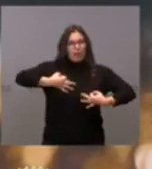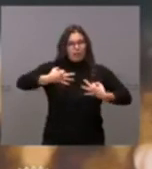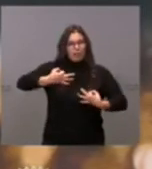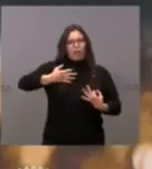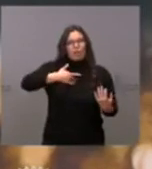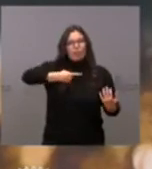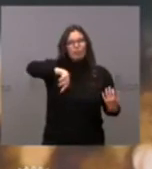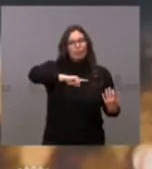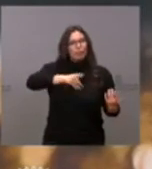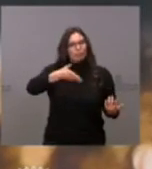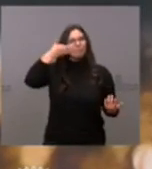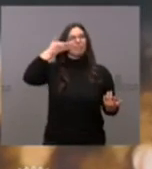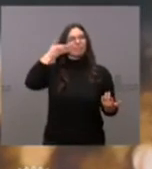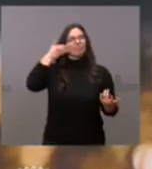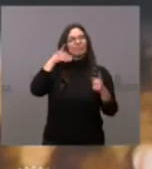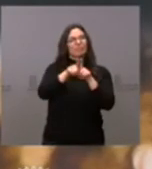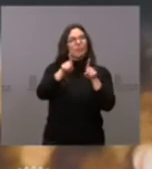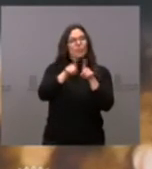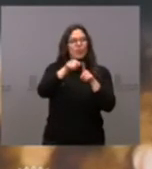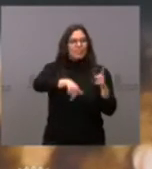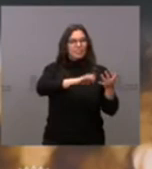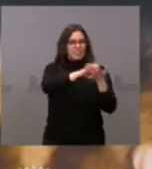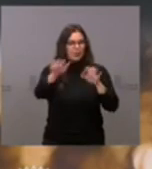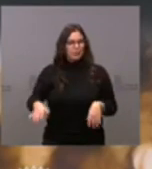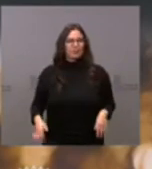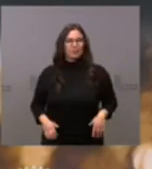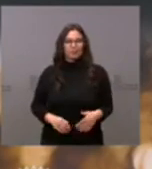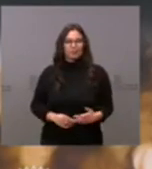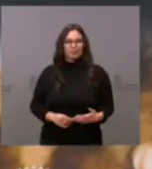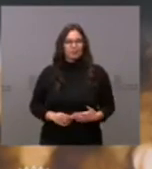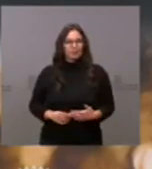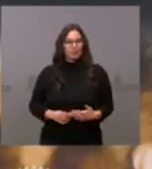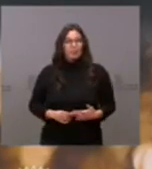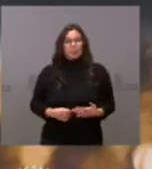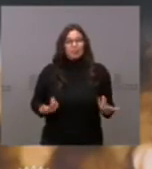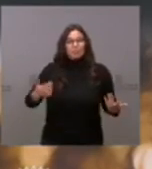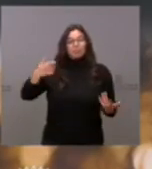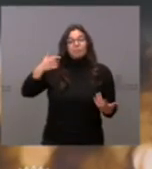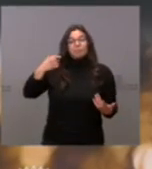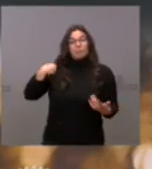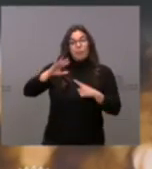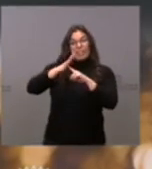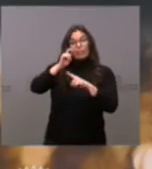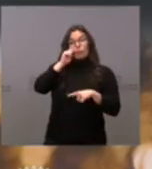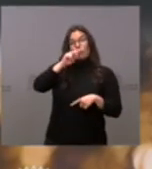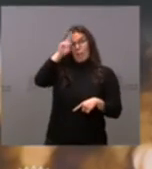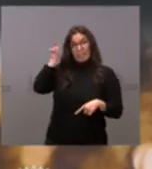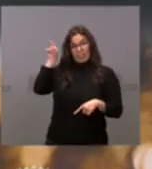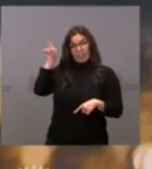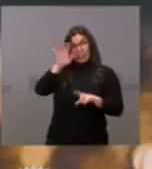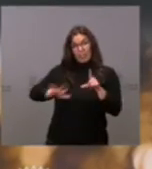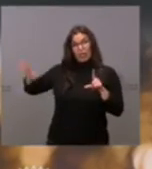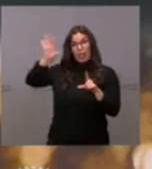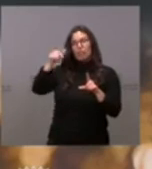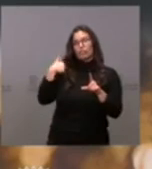presumir con orgullo desde castilla y león' en fitur dije que el turismo sería